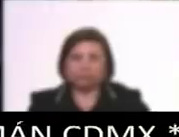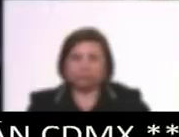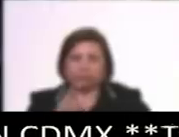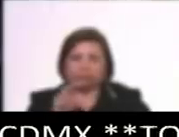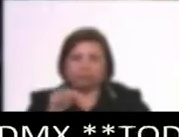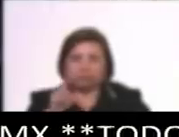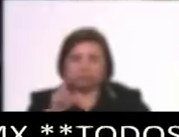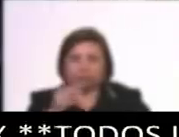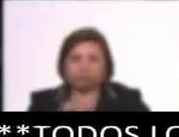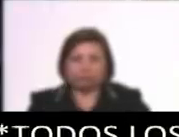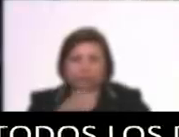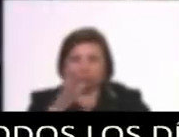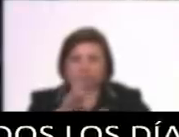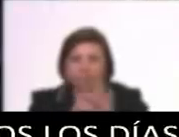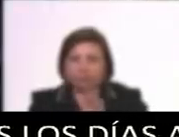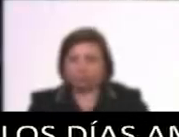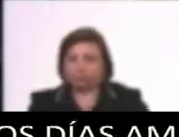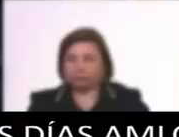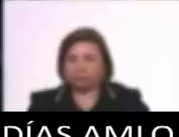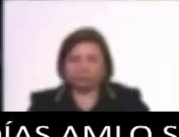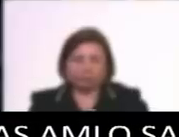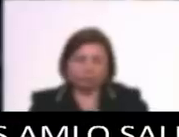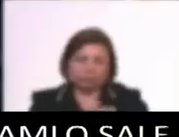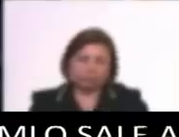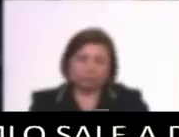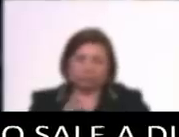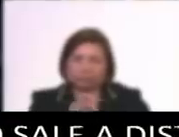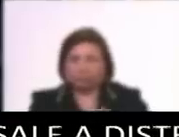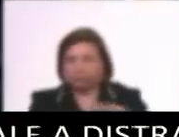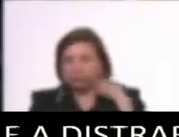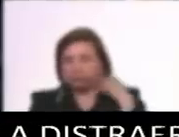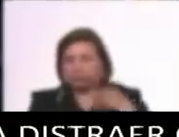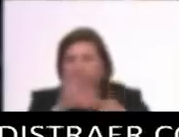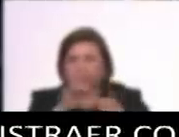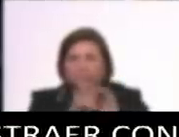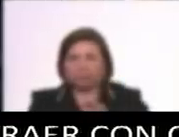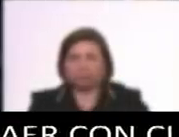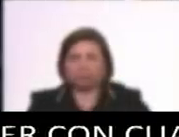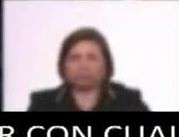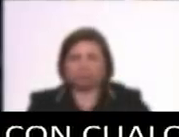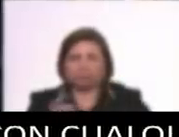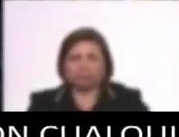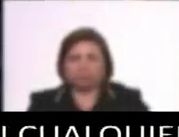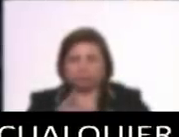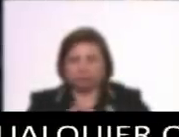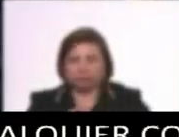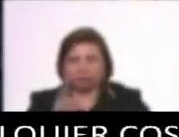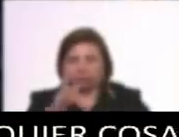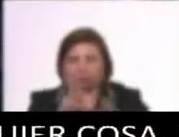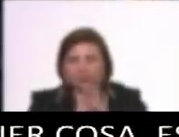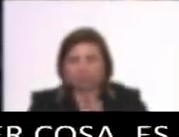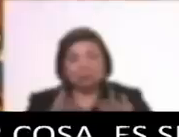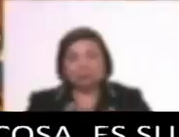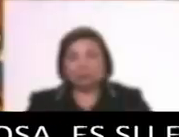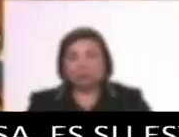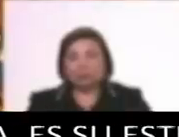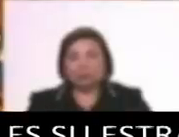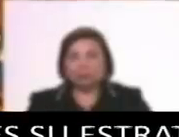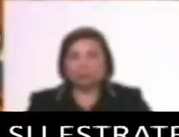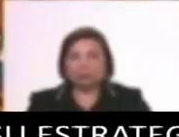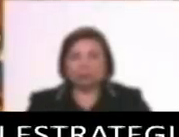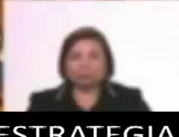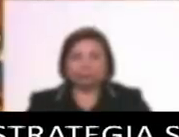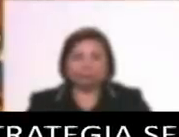delito, esto es un complot por parte del Congreso y de otras instancias en mi contra y por tal razón pide